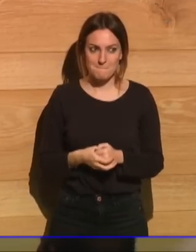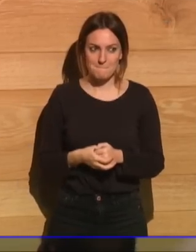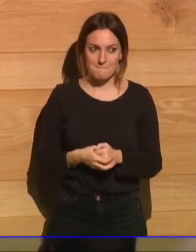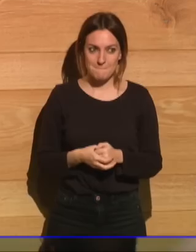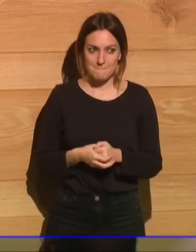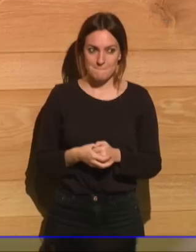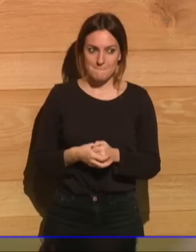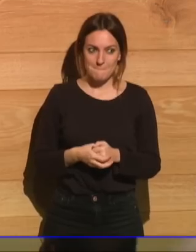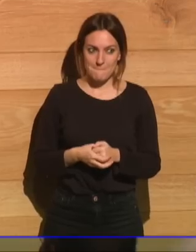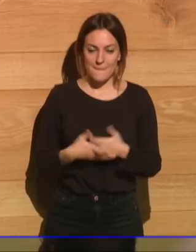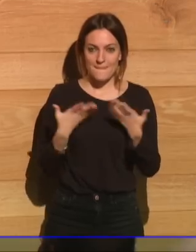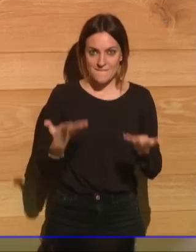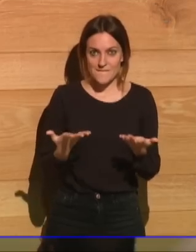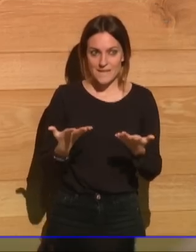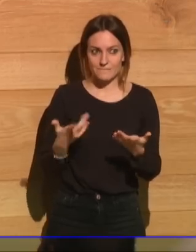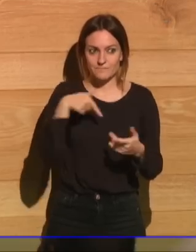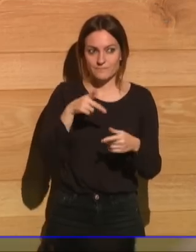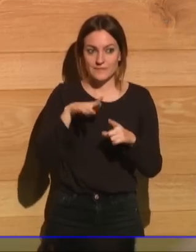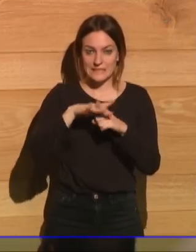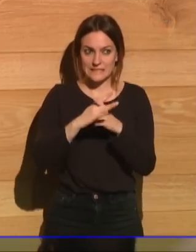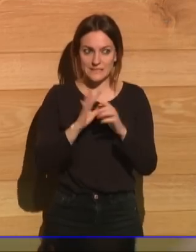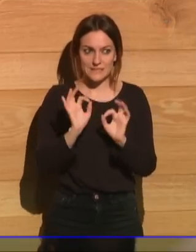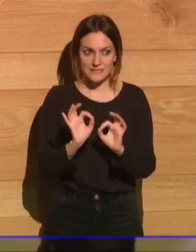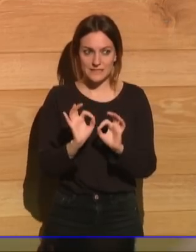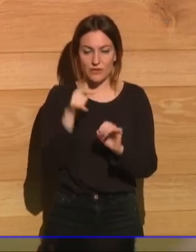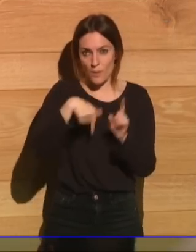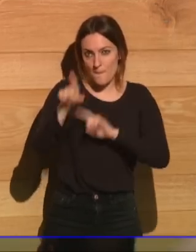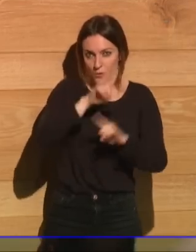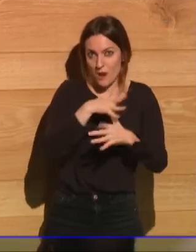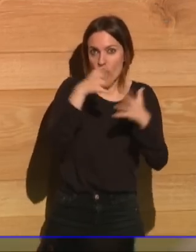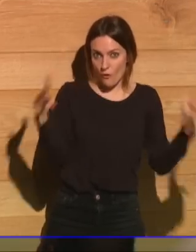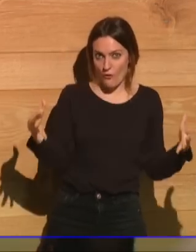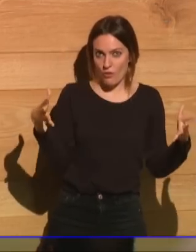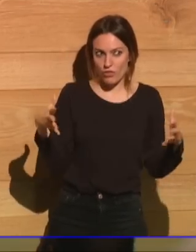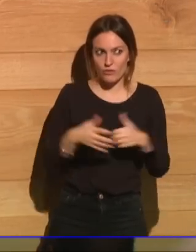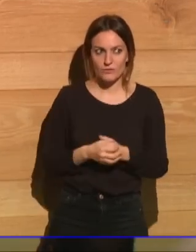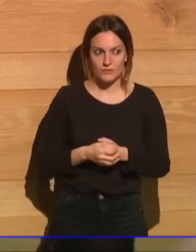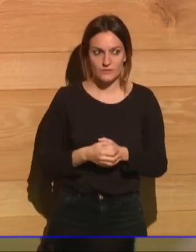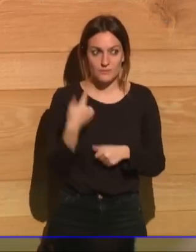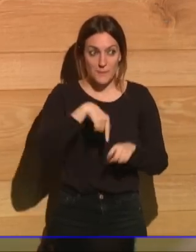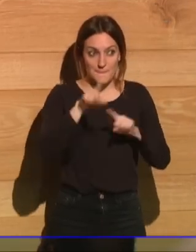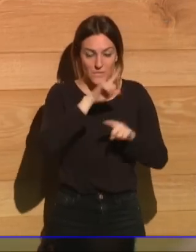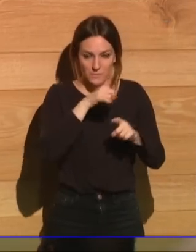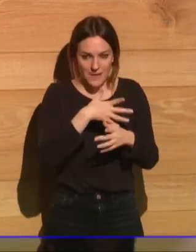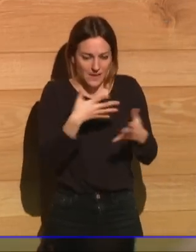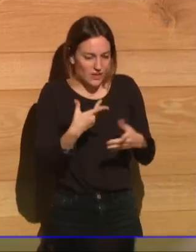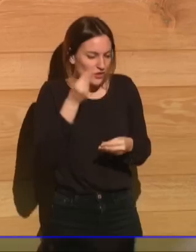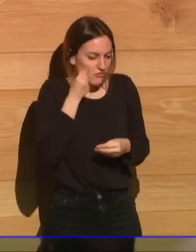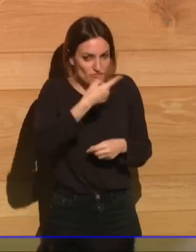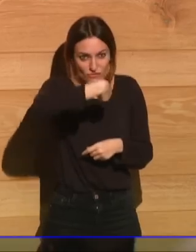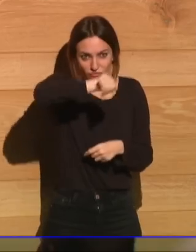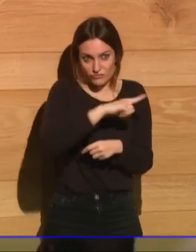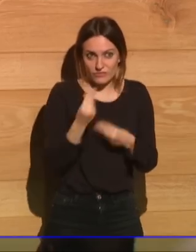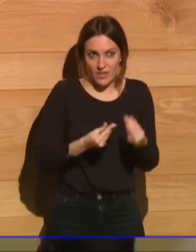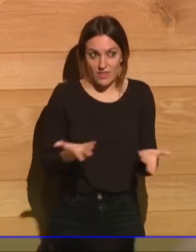Nada. El caso es que se estaban metiendo en un pollo enorme. Vaya jardín más tonto. Por Juan. Y además,